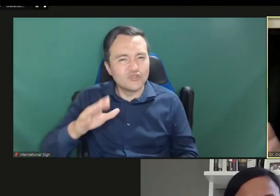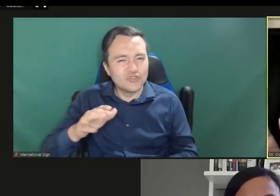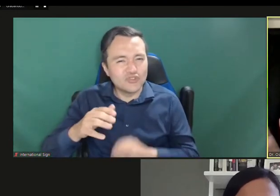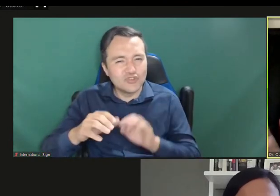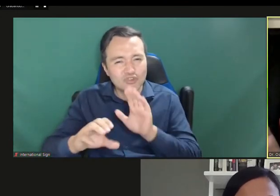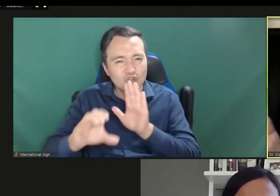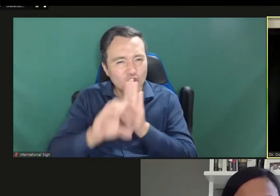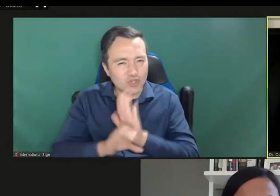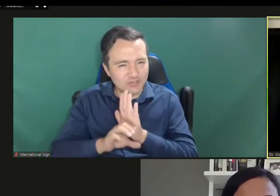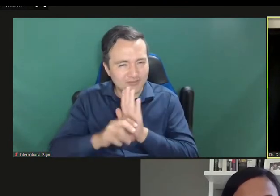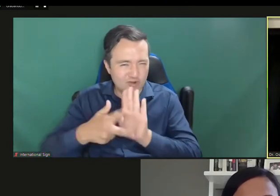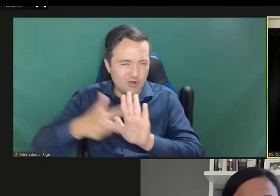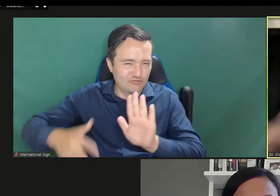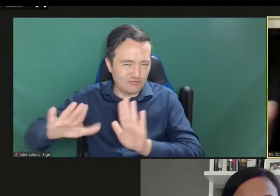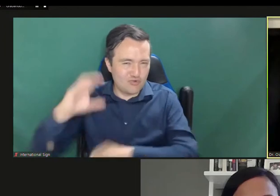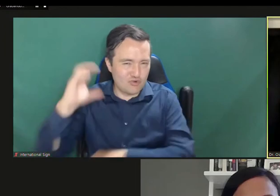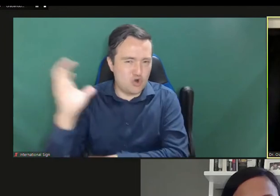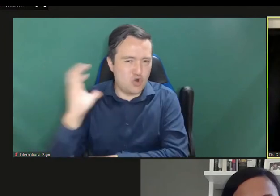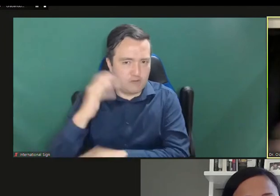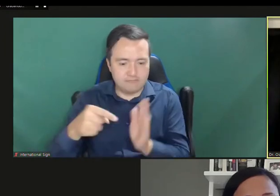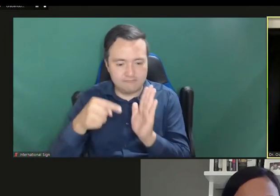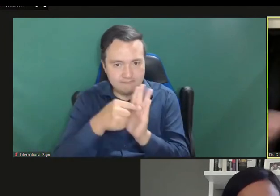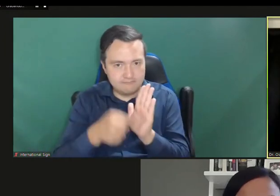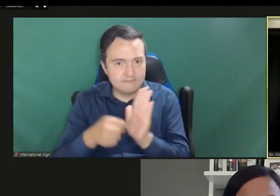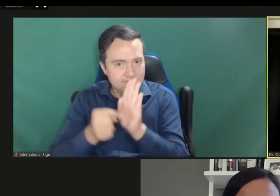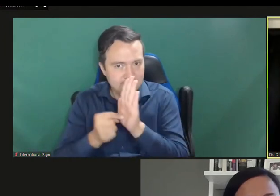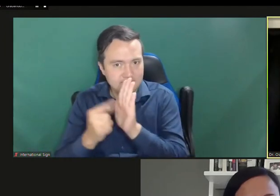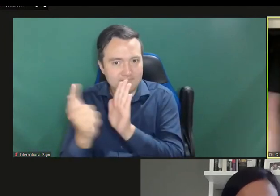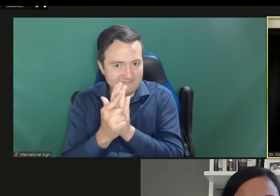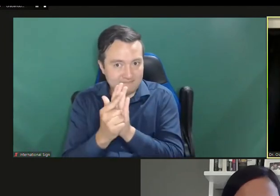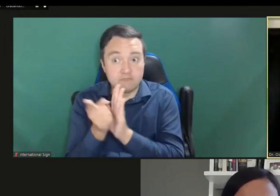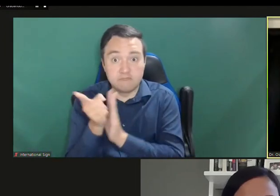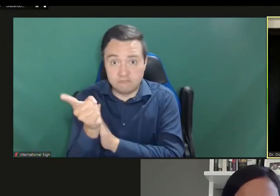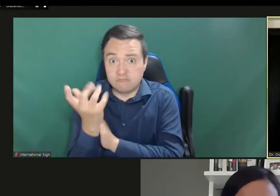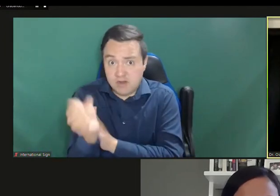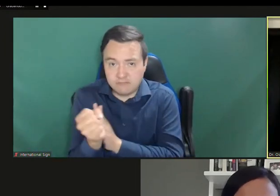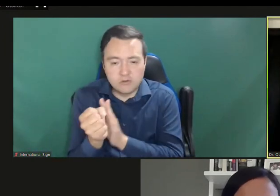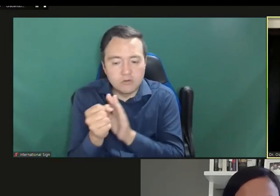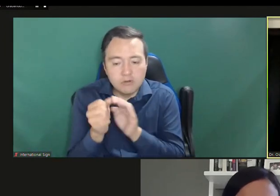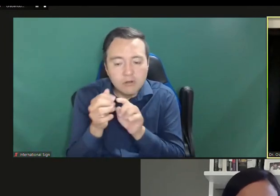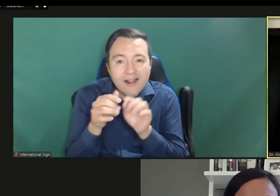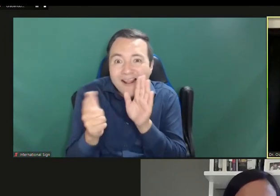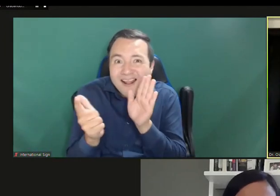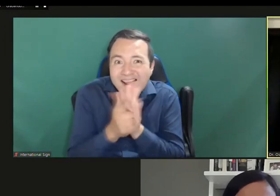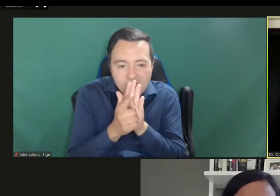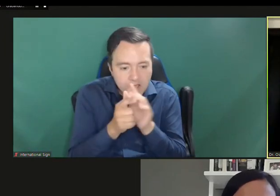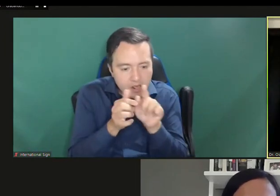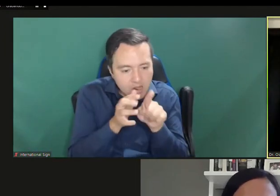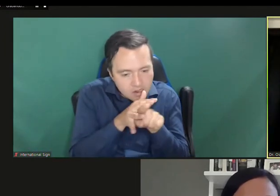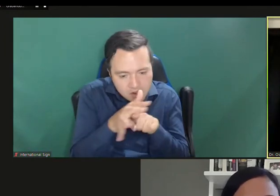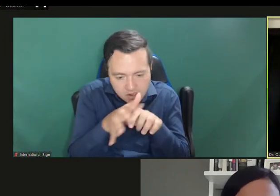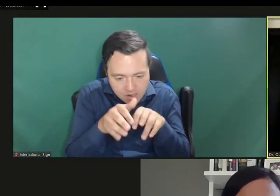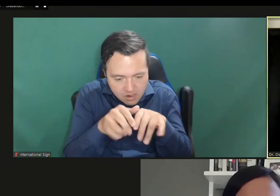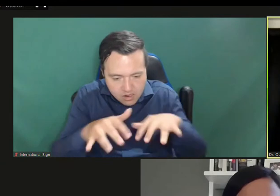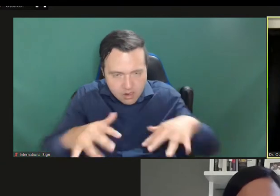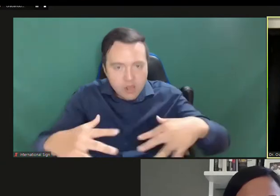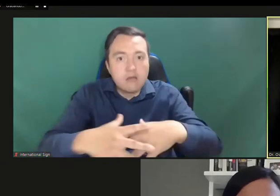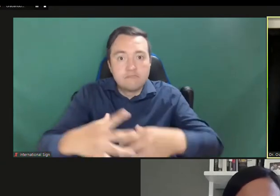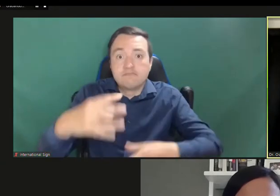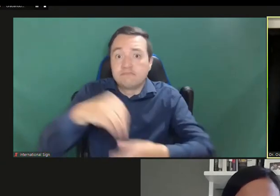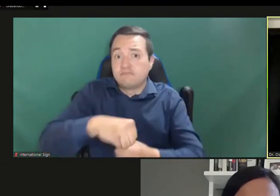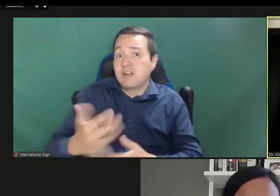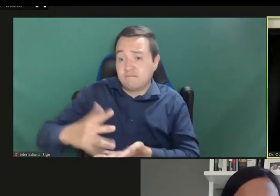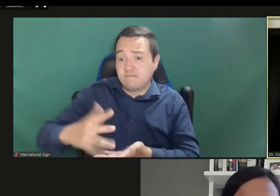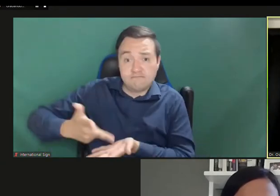que me encanta ver cómo permea todo el trabajo legal a lo largo del debate desde dentro dentro de la opc porque en ese sentencia dice muy claramente